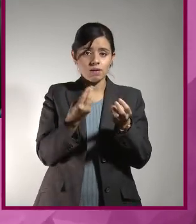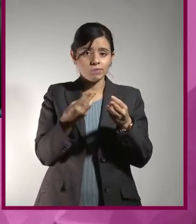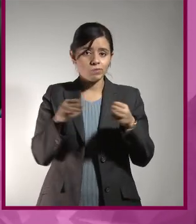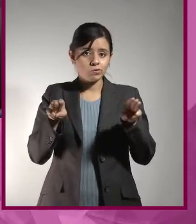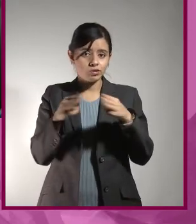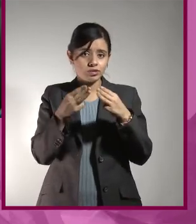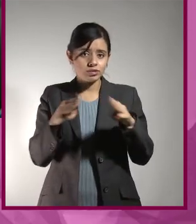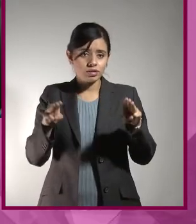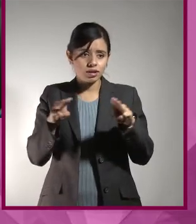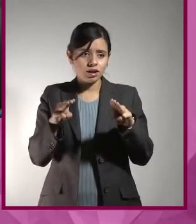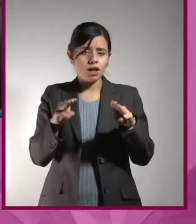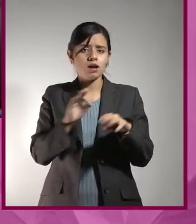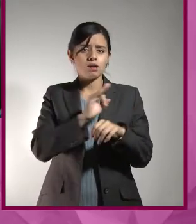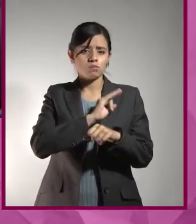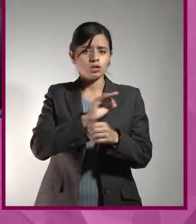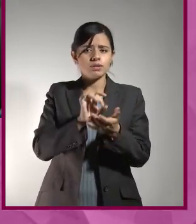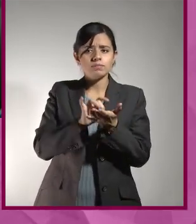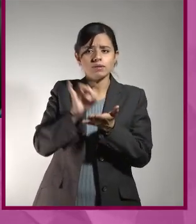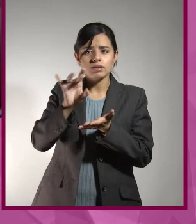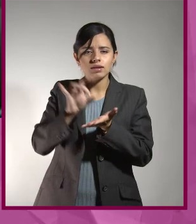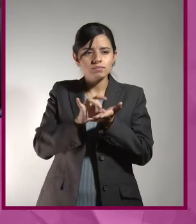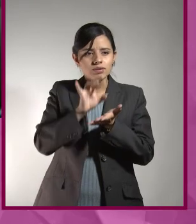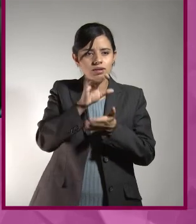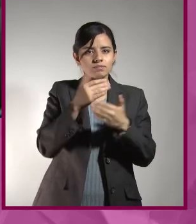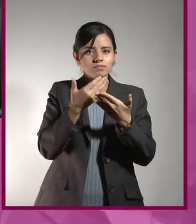músicas para compartirlo.